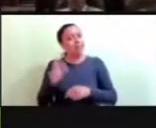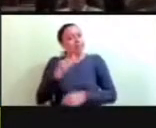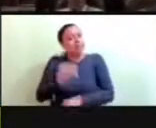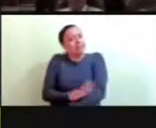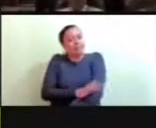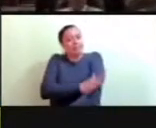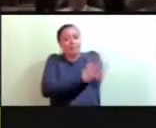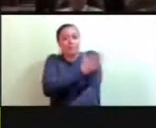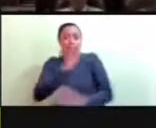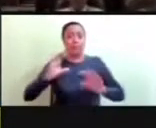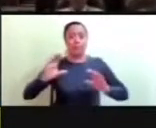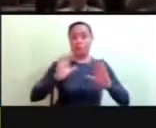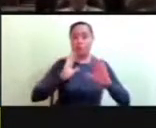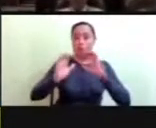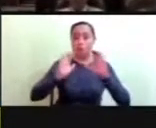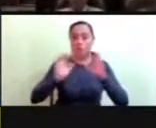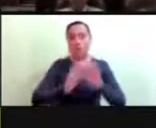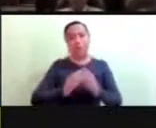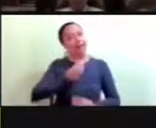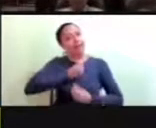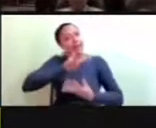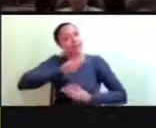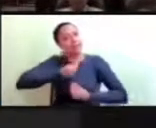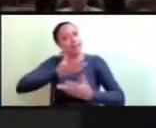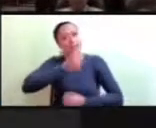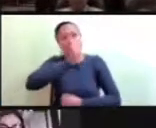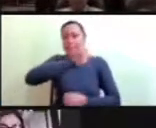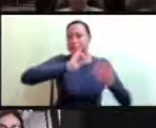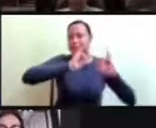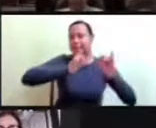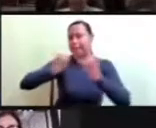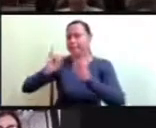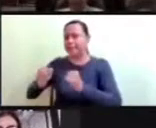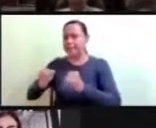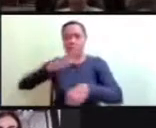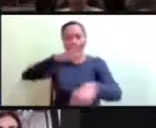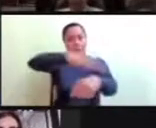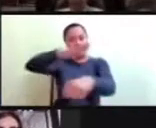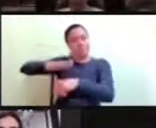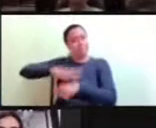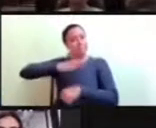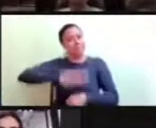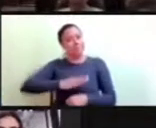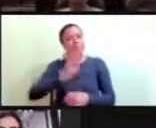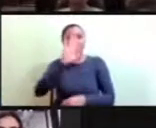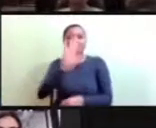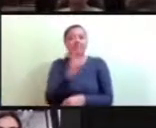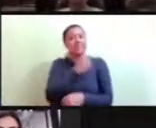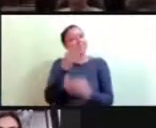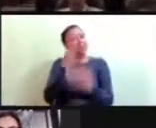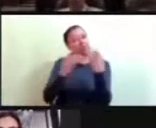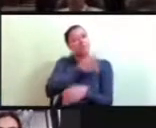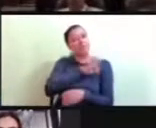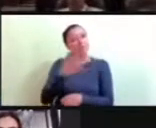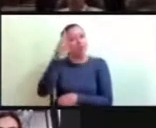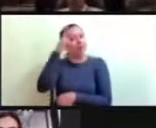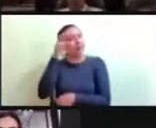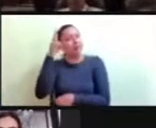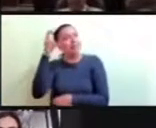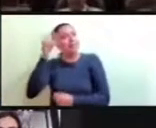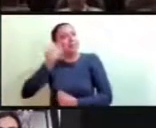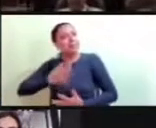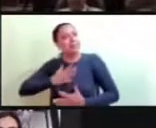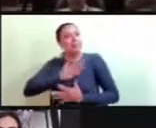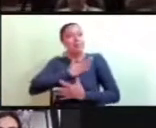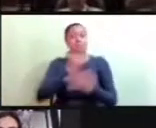individuo alcanza la trascendencia cuando nos llama la justicia, nos invita a soñar y al mismo tiempo expone los retos